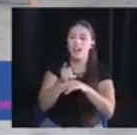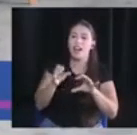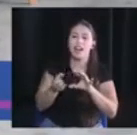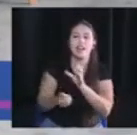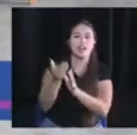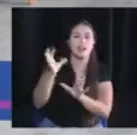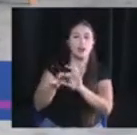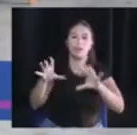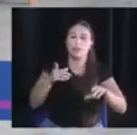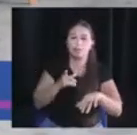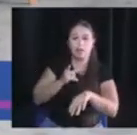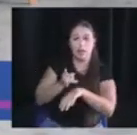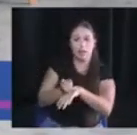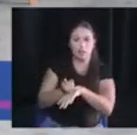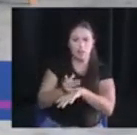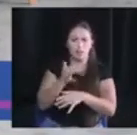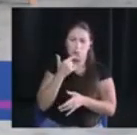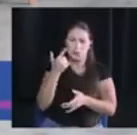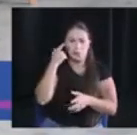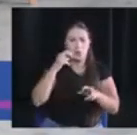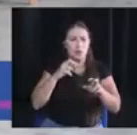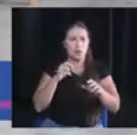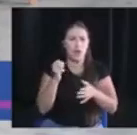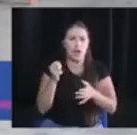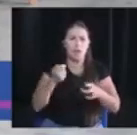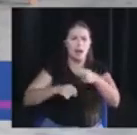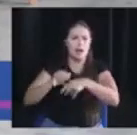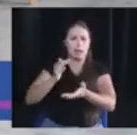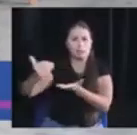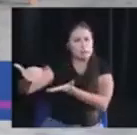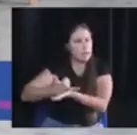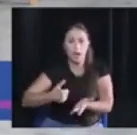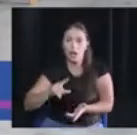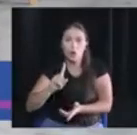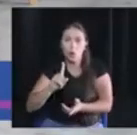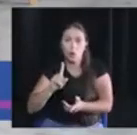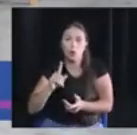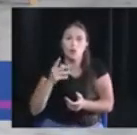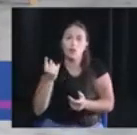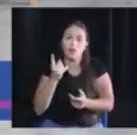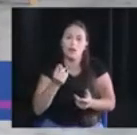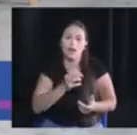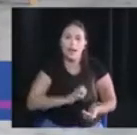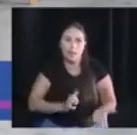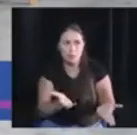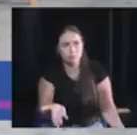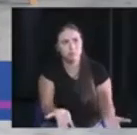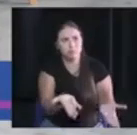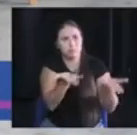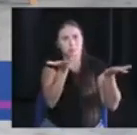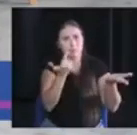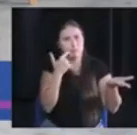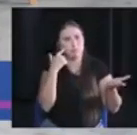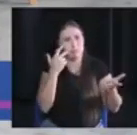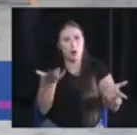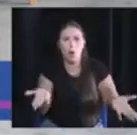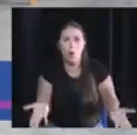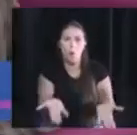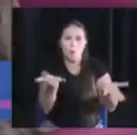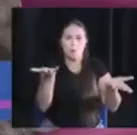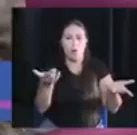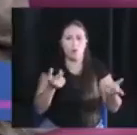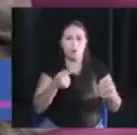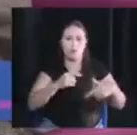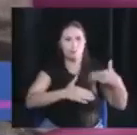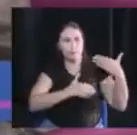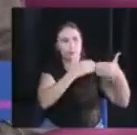antineoliberales. Eso no significa barrer con el mercado, significa prestigiar al Estado, significa impulsar al